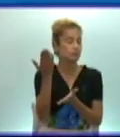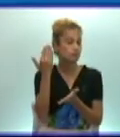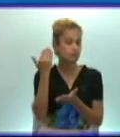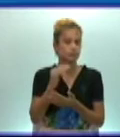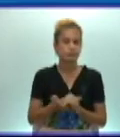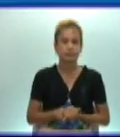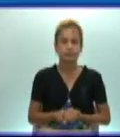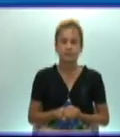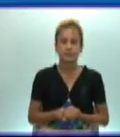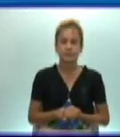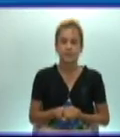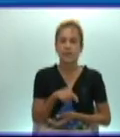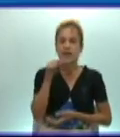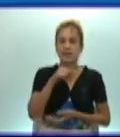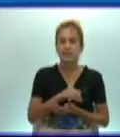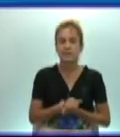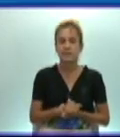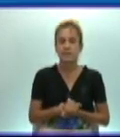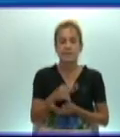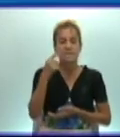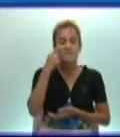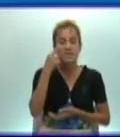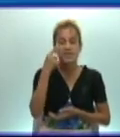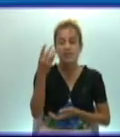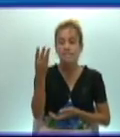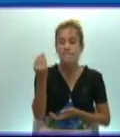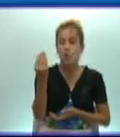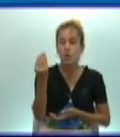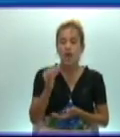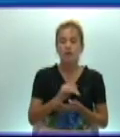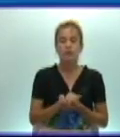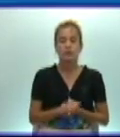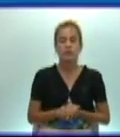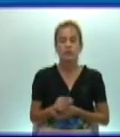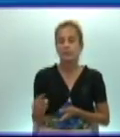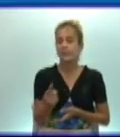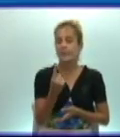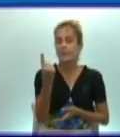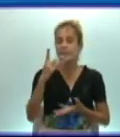grado. En este caso, fíjense que el plural primeramente